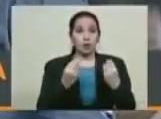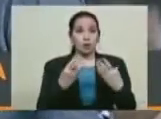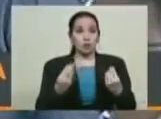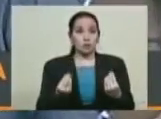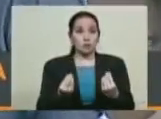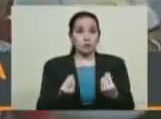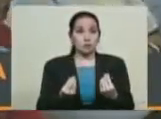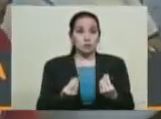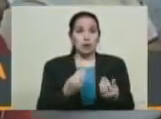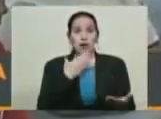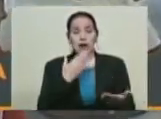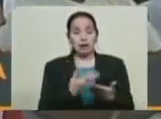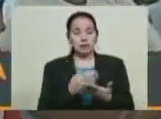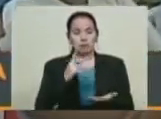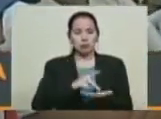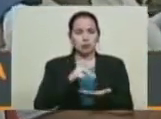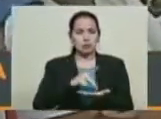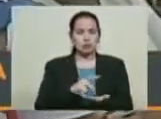por su asistencia.